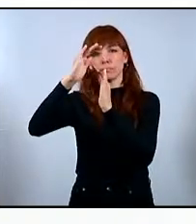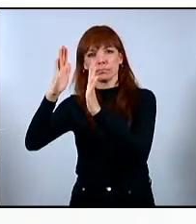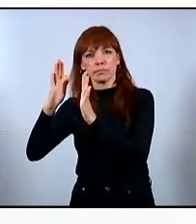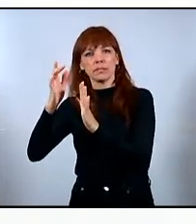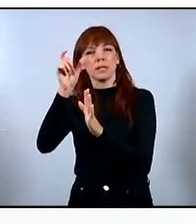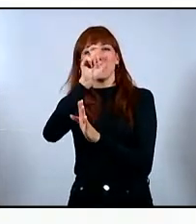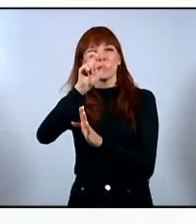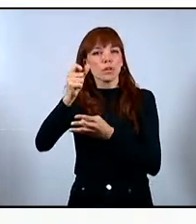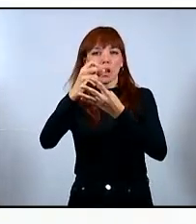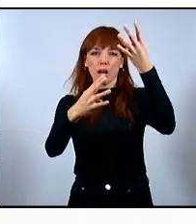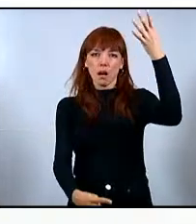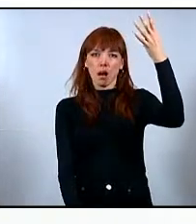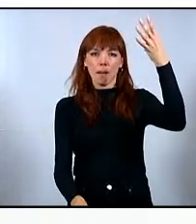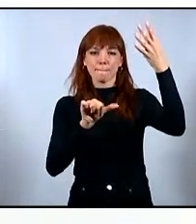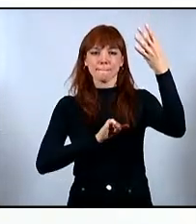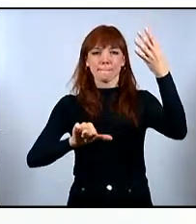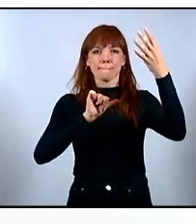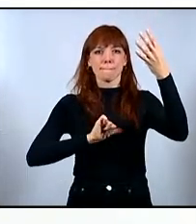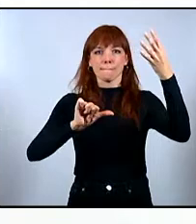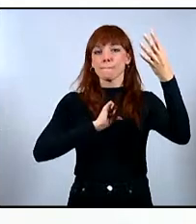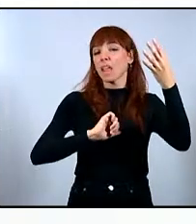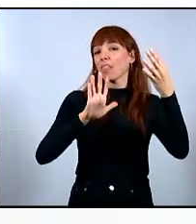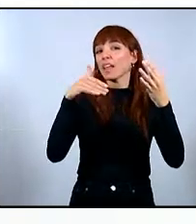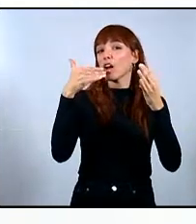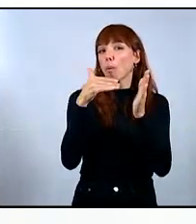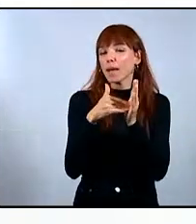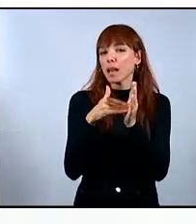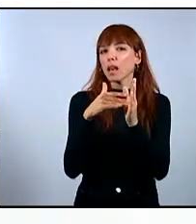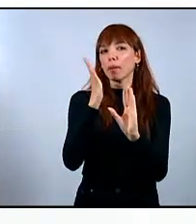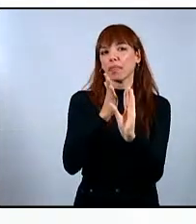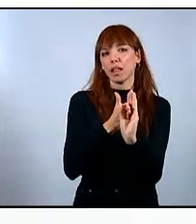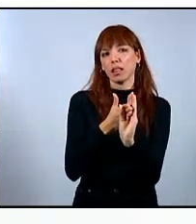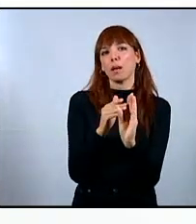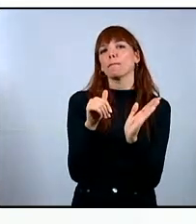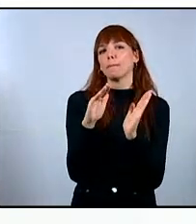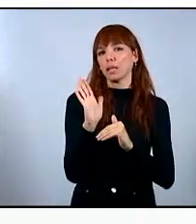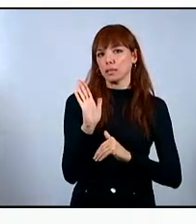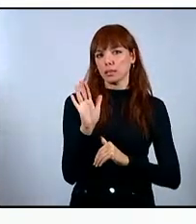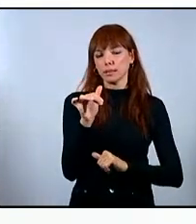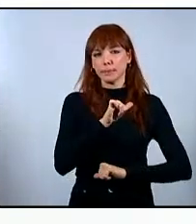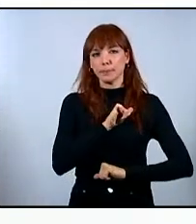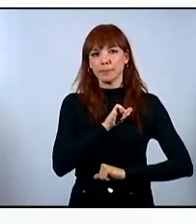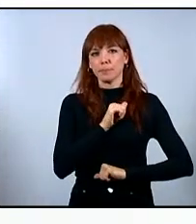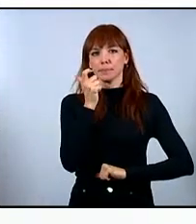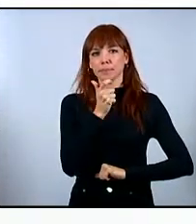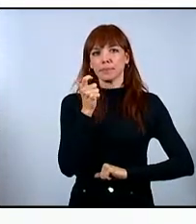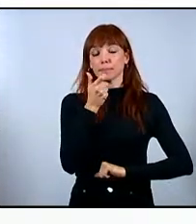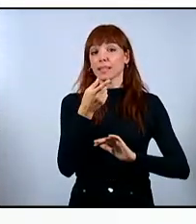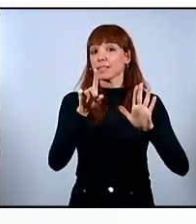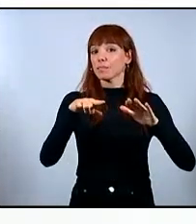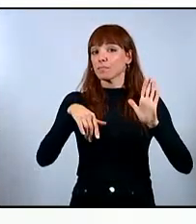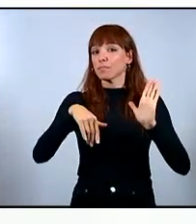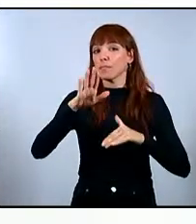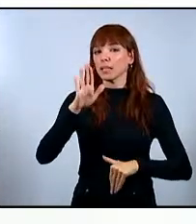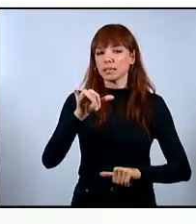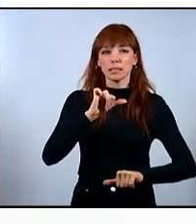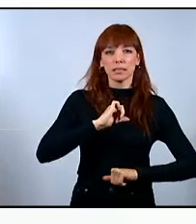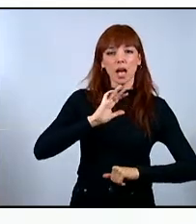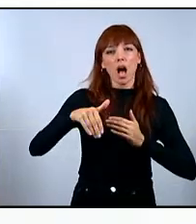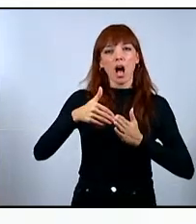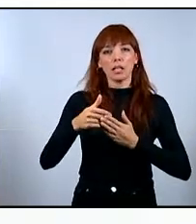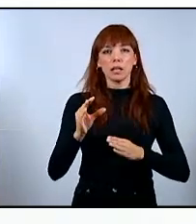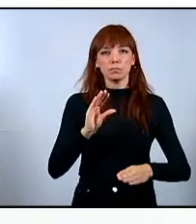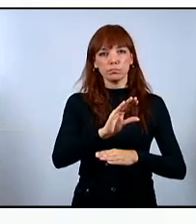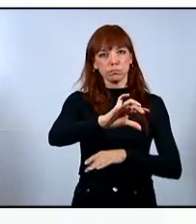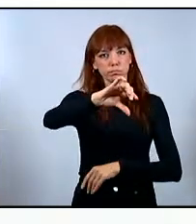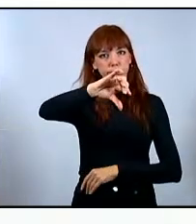parte de una gran lista de más de 5.000 expedientes y estas personas llevaban esperando más de 6 meses para recibir esas ayudas que